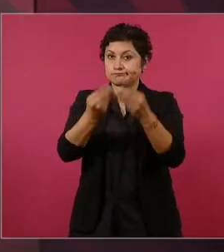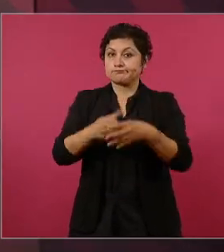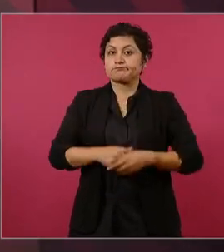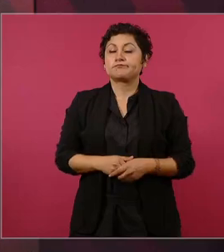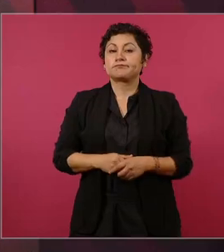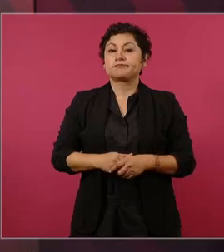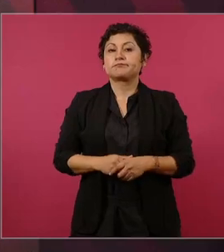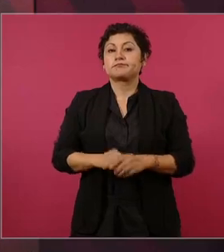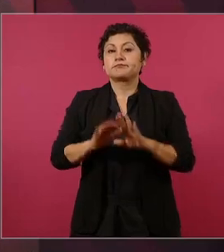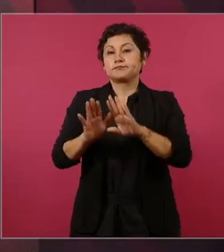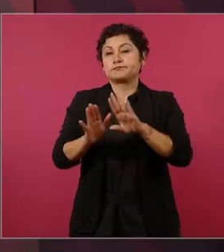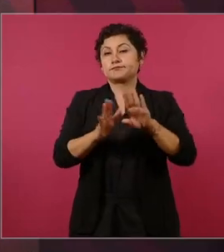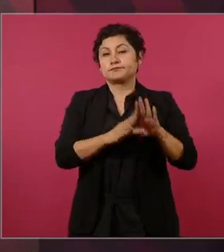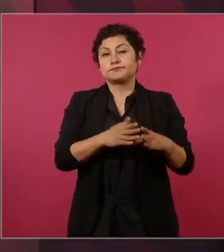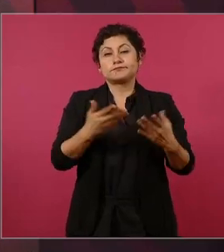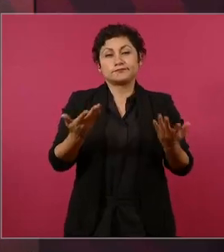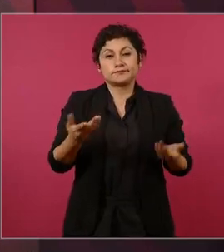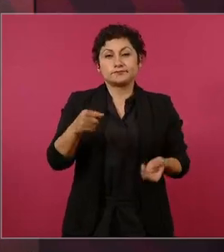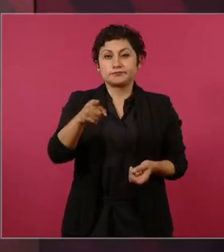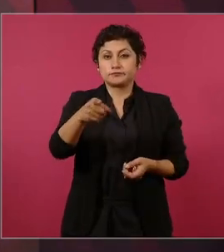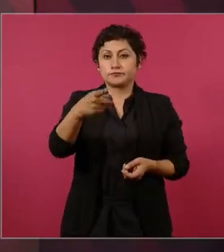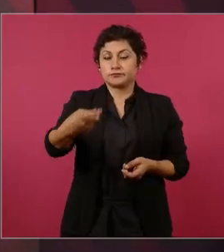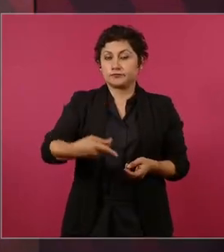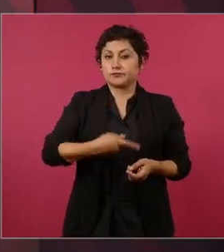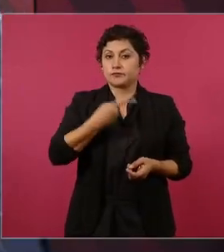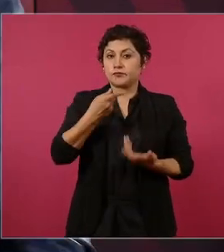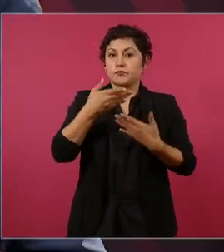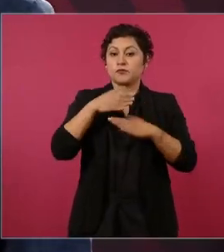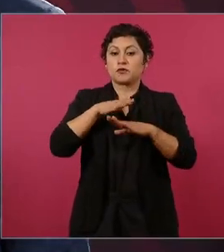por lo del 27, ¿no?, que